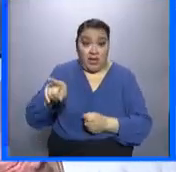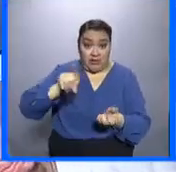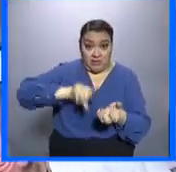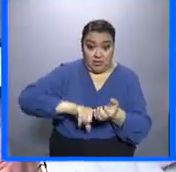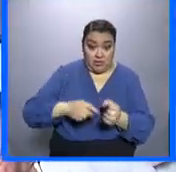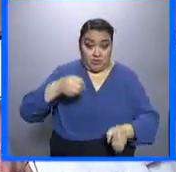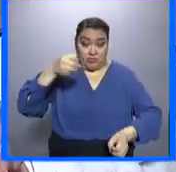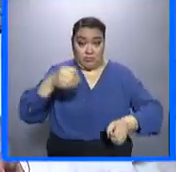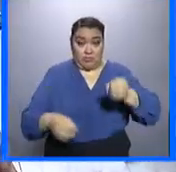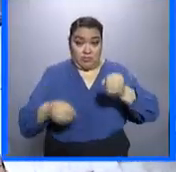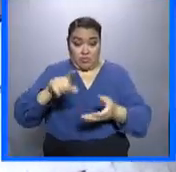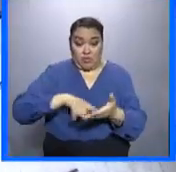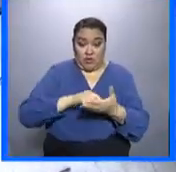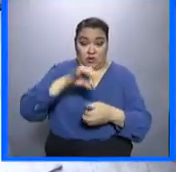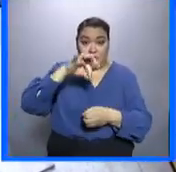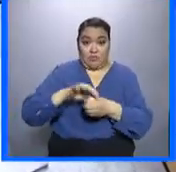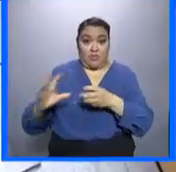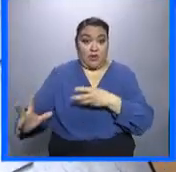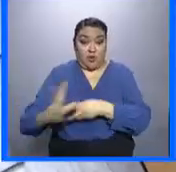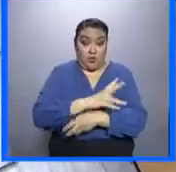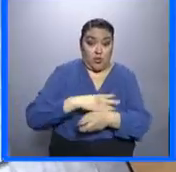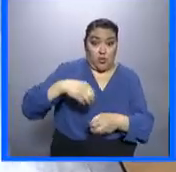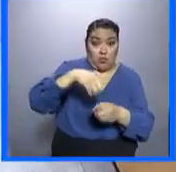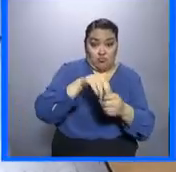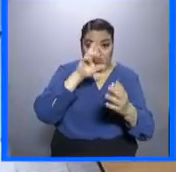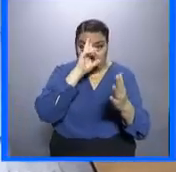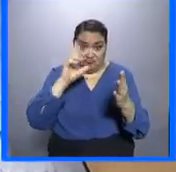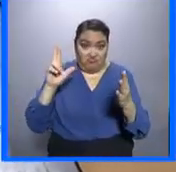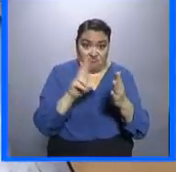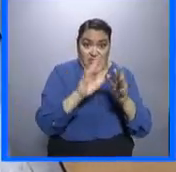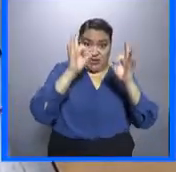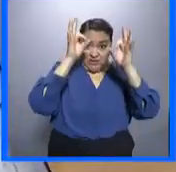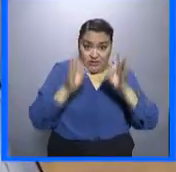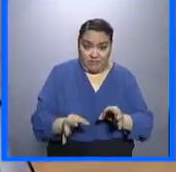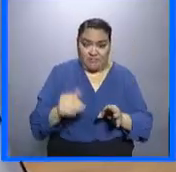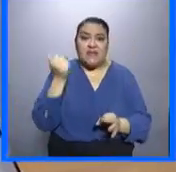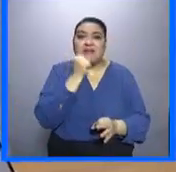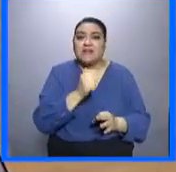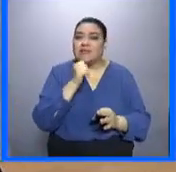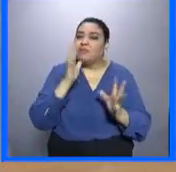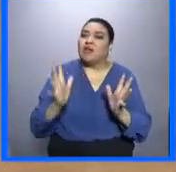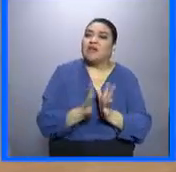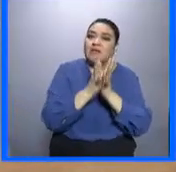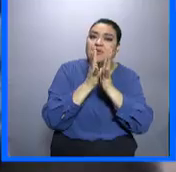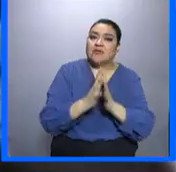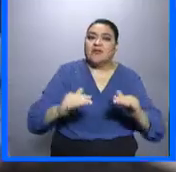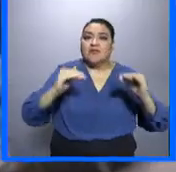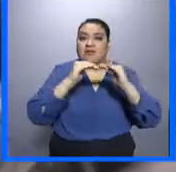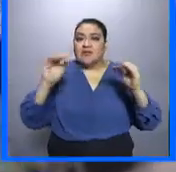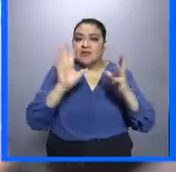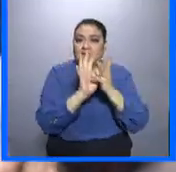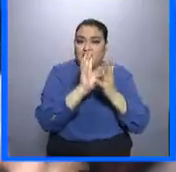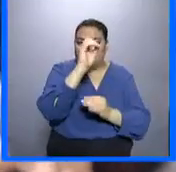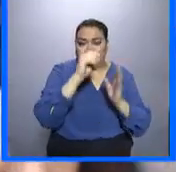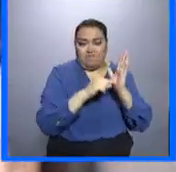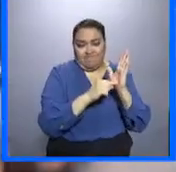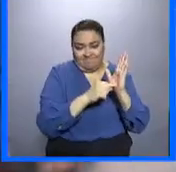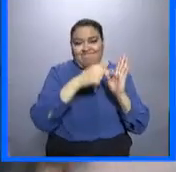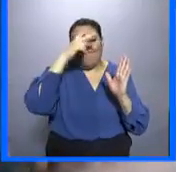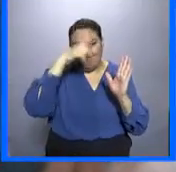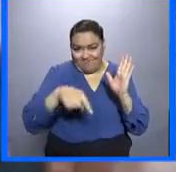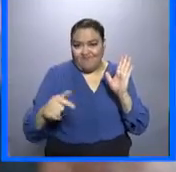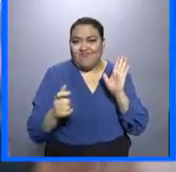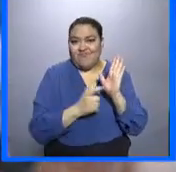de justicia electoral incluyente, legítimo y acorde con los principios democráticos y constitucionales del Estado